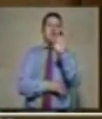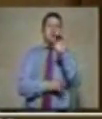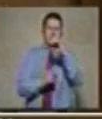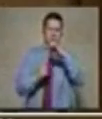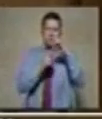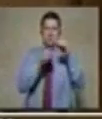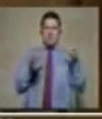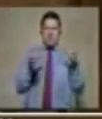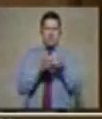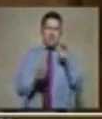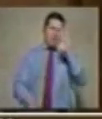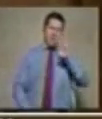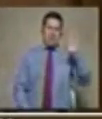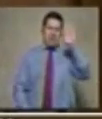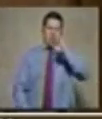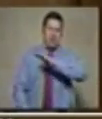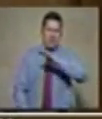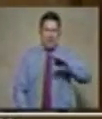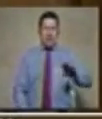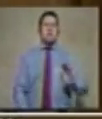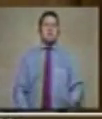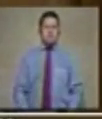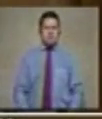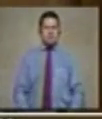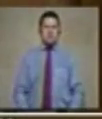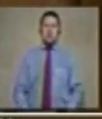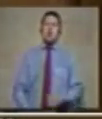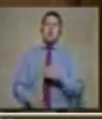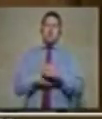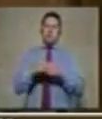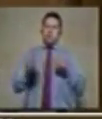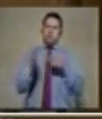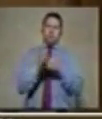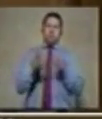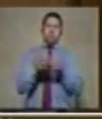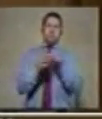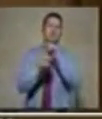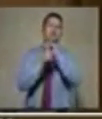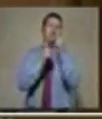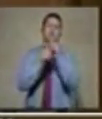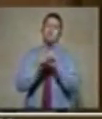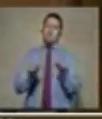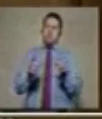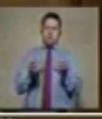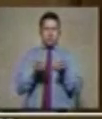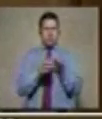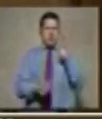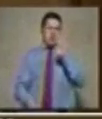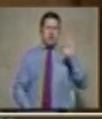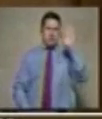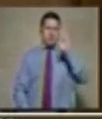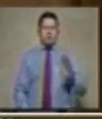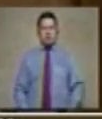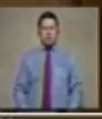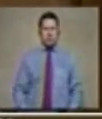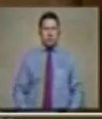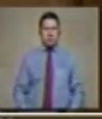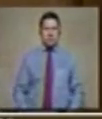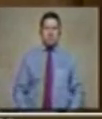en el departamento de antioquia se ha encargado de montarle procesos a dirigentes sociales en distintas regiones del departamento